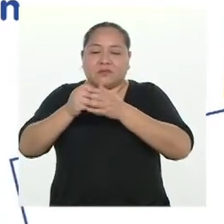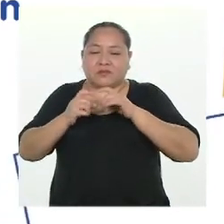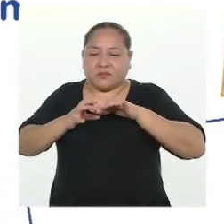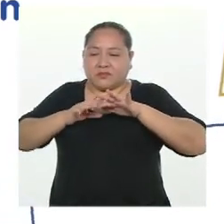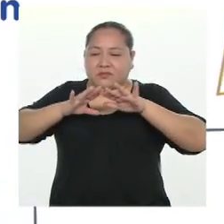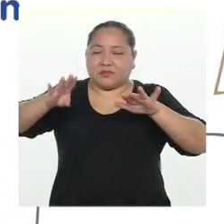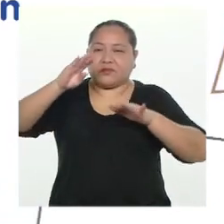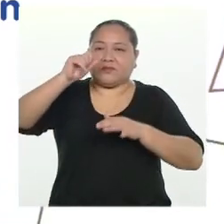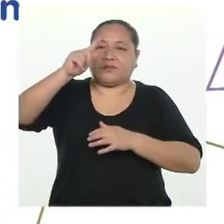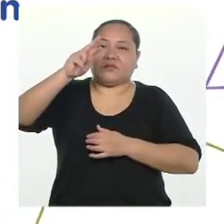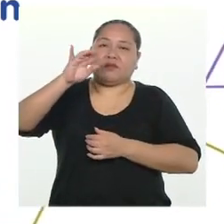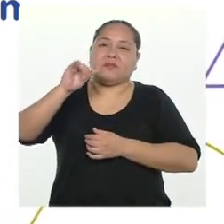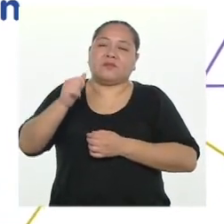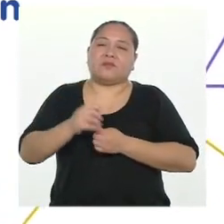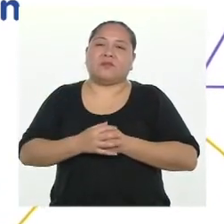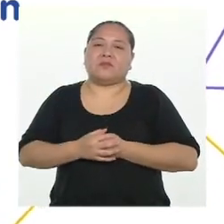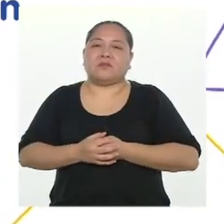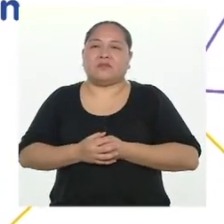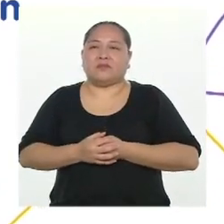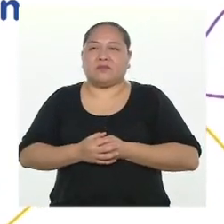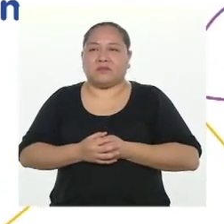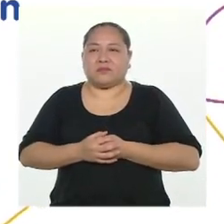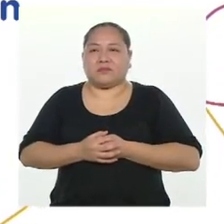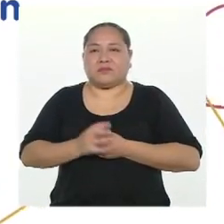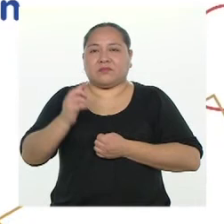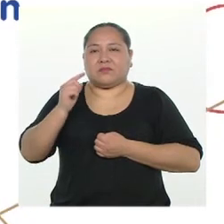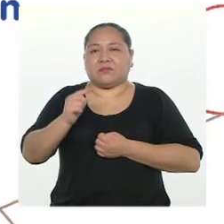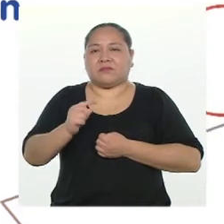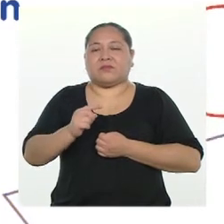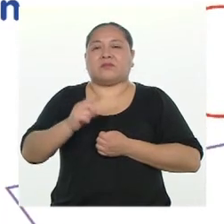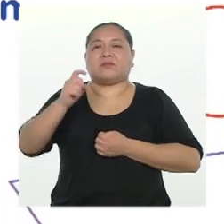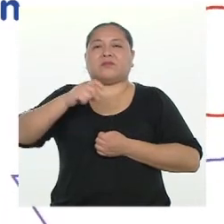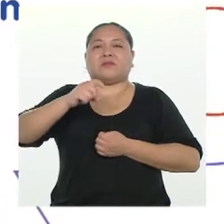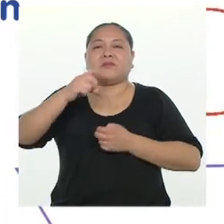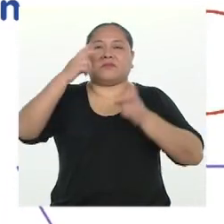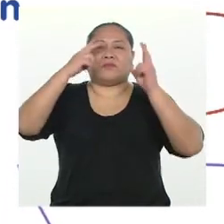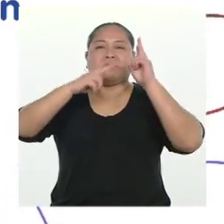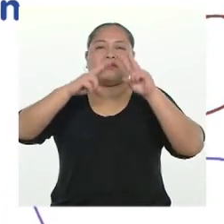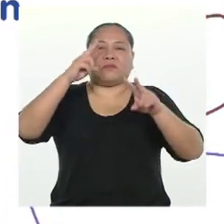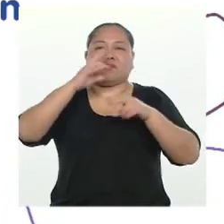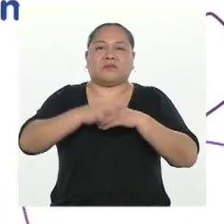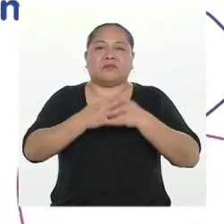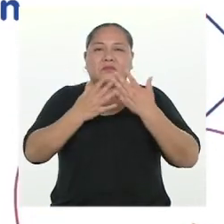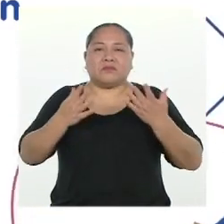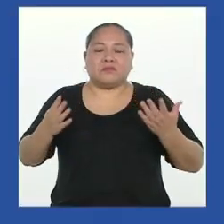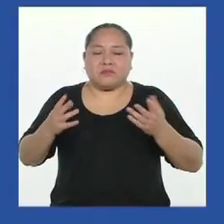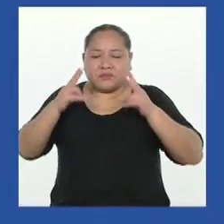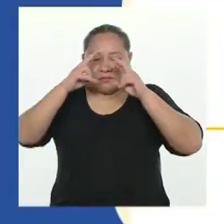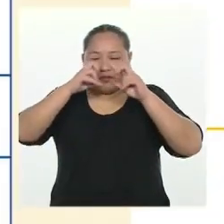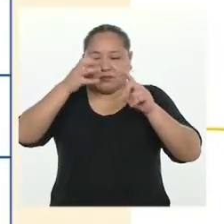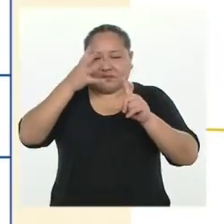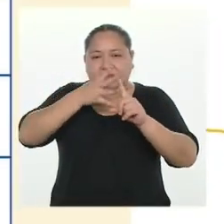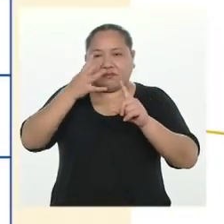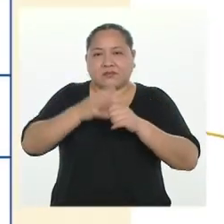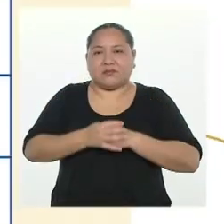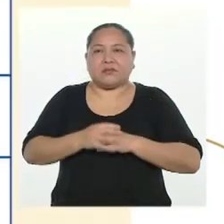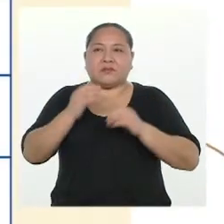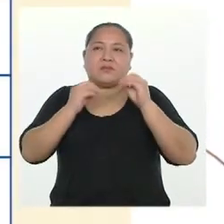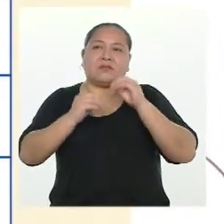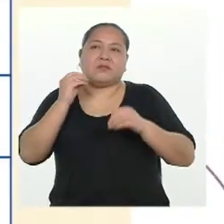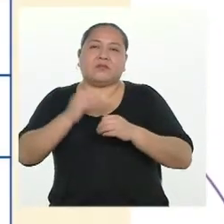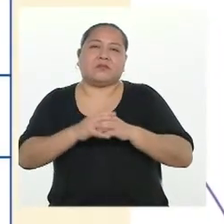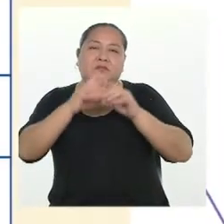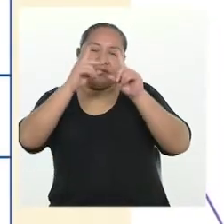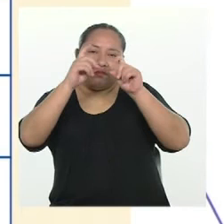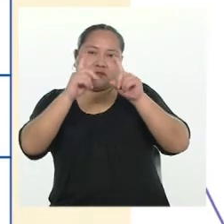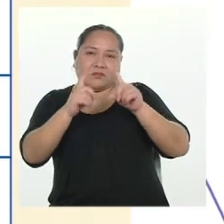propagación de las bacterias. Para ello, deben considerar los siguientes criterios de evaluación. Formular preguntas y